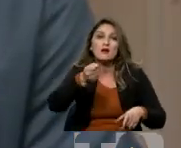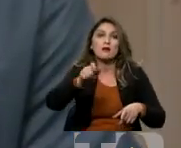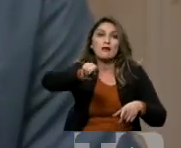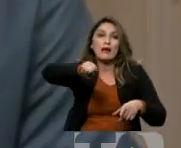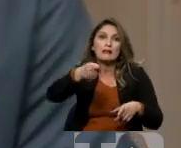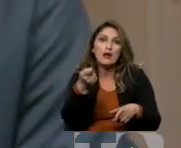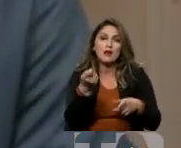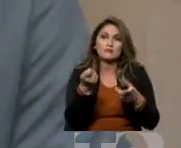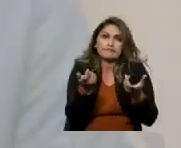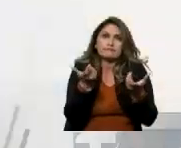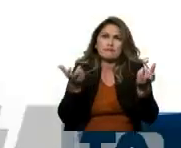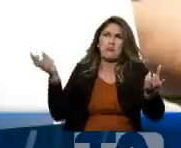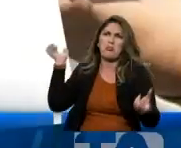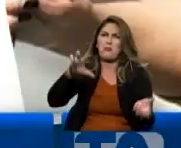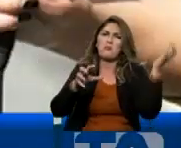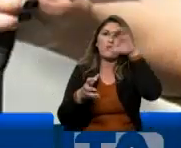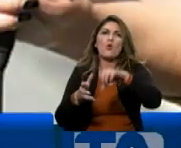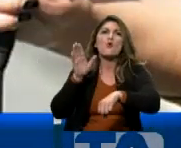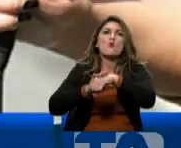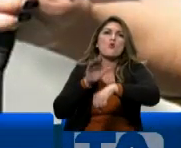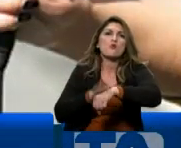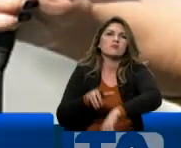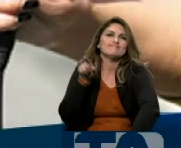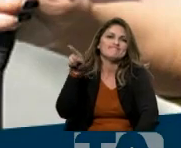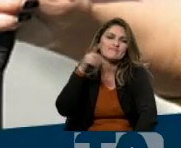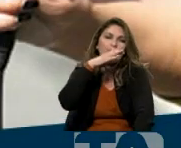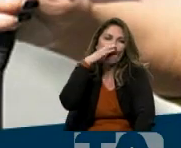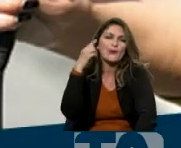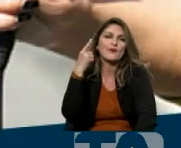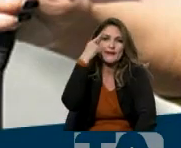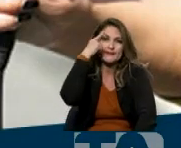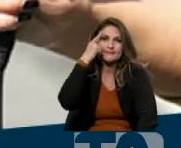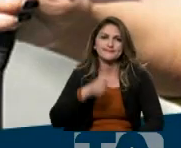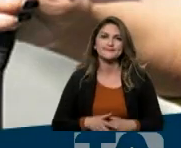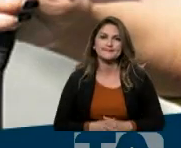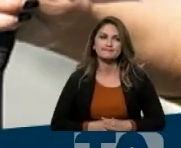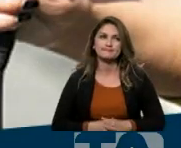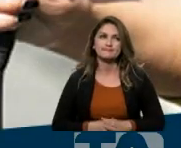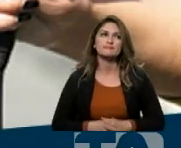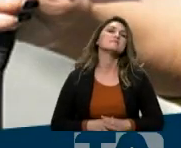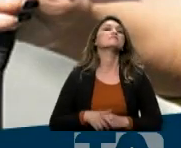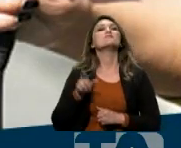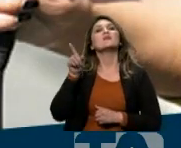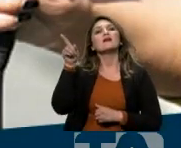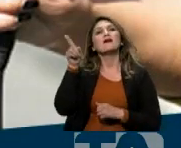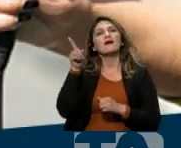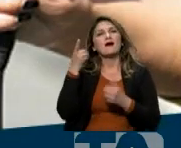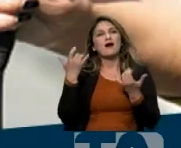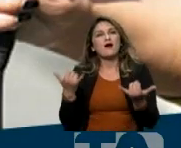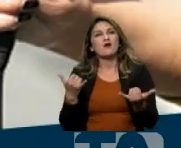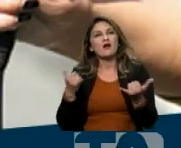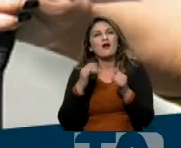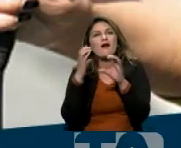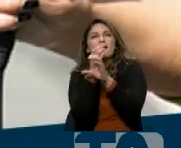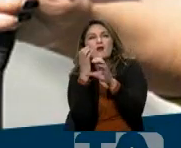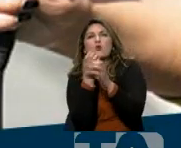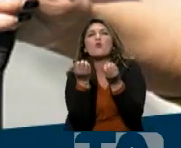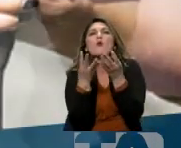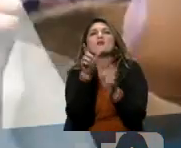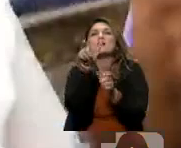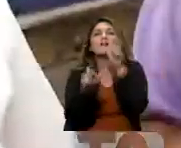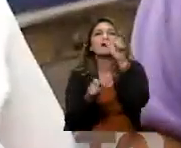de los medios de comunicación una medios contabiliza a nivel nacional 131 periodistas agredidos durante 11 días de